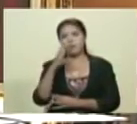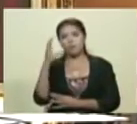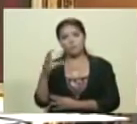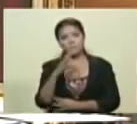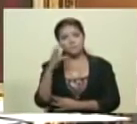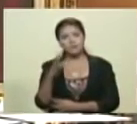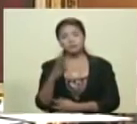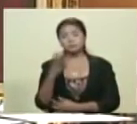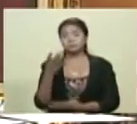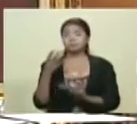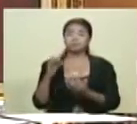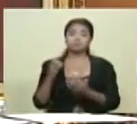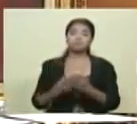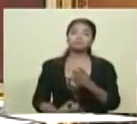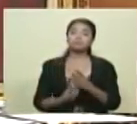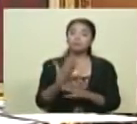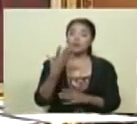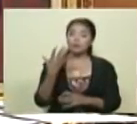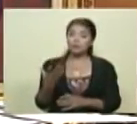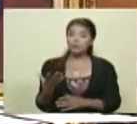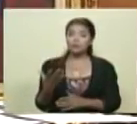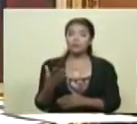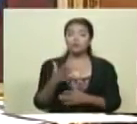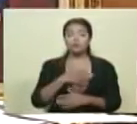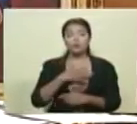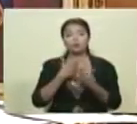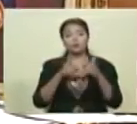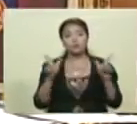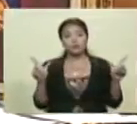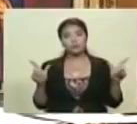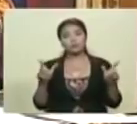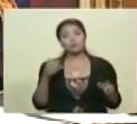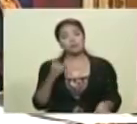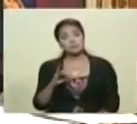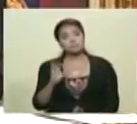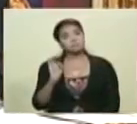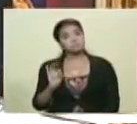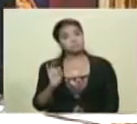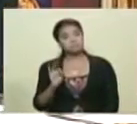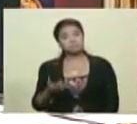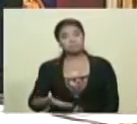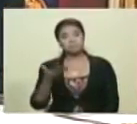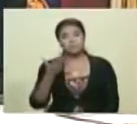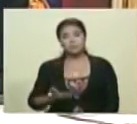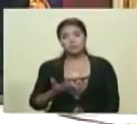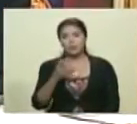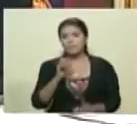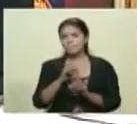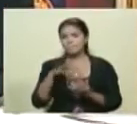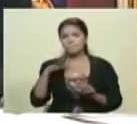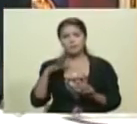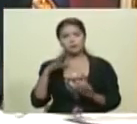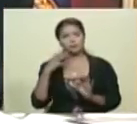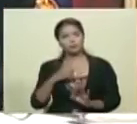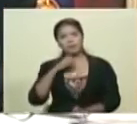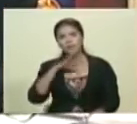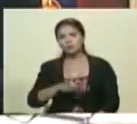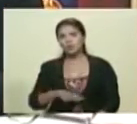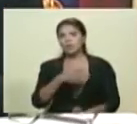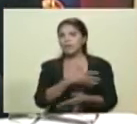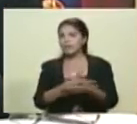es la obra fundada por nuestro libertador y eso tiene 1000 impactos en la historia, en la